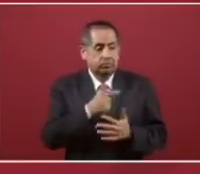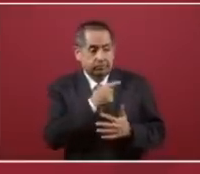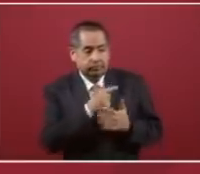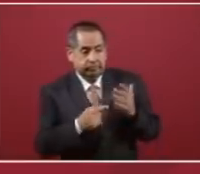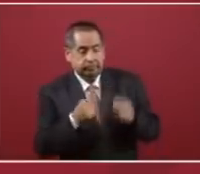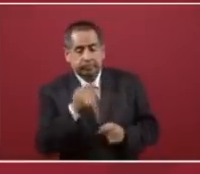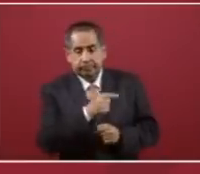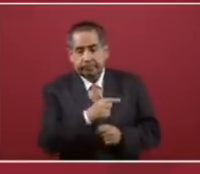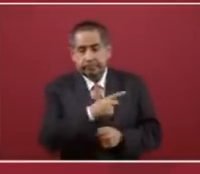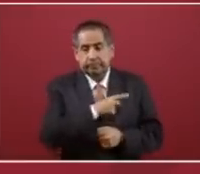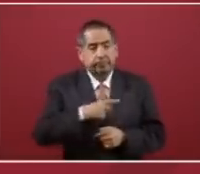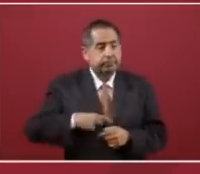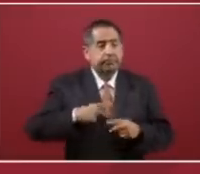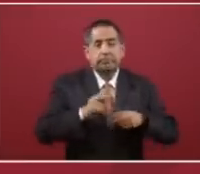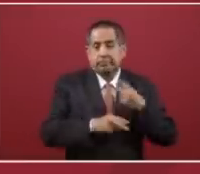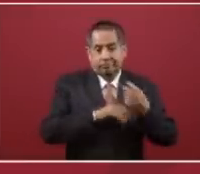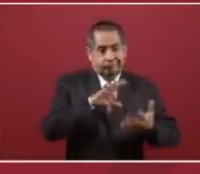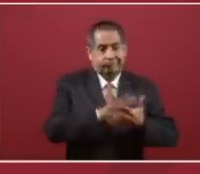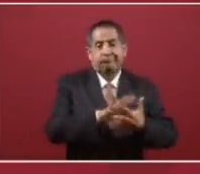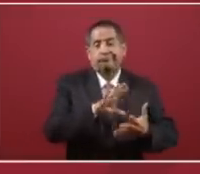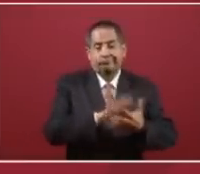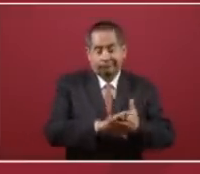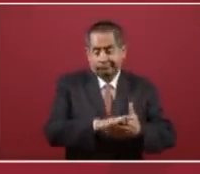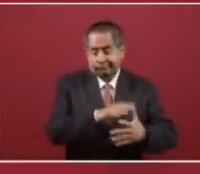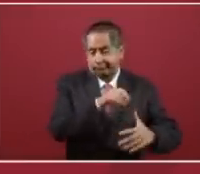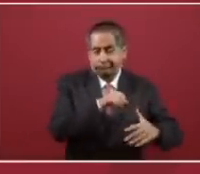tendrían que ir a la cárcel